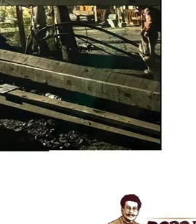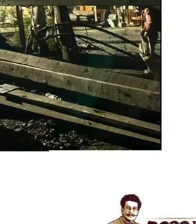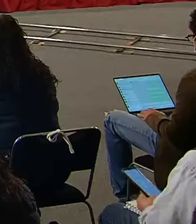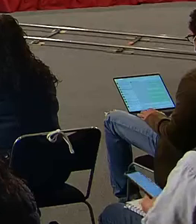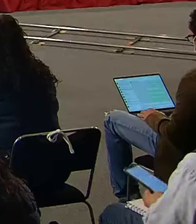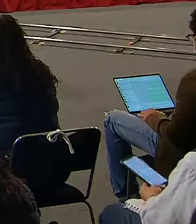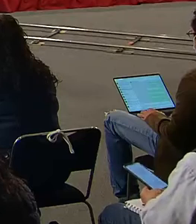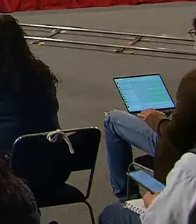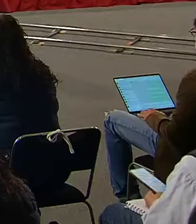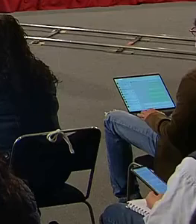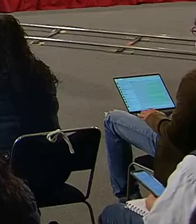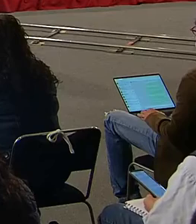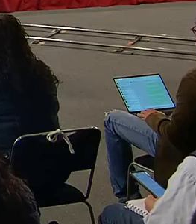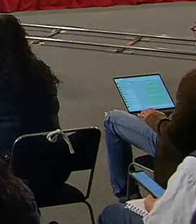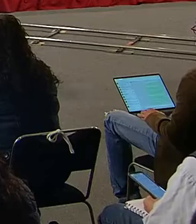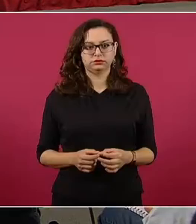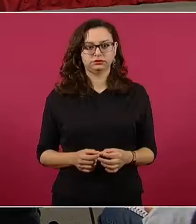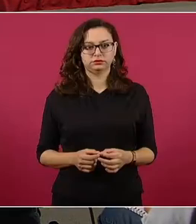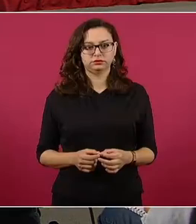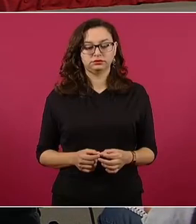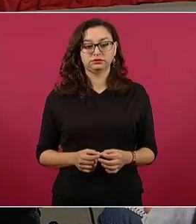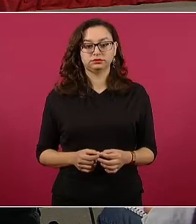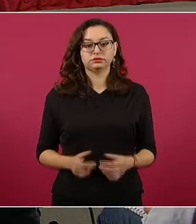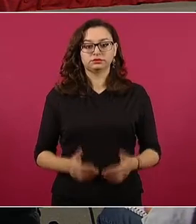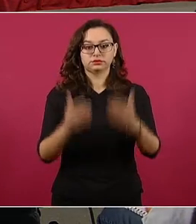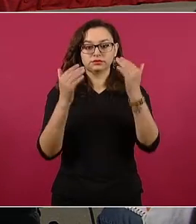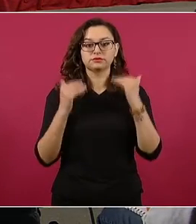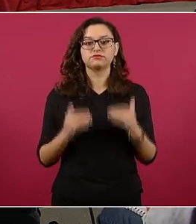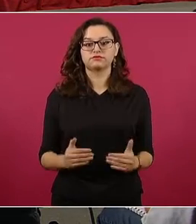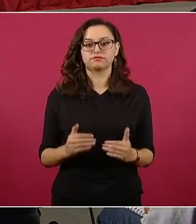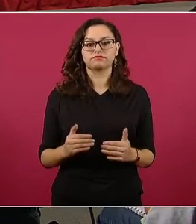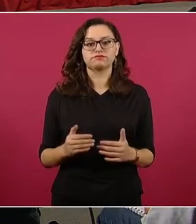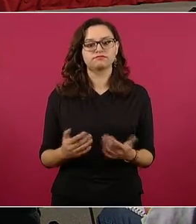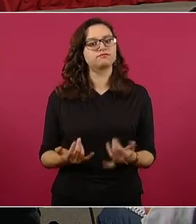Bueno, vamos a seguir informando sobre este